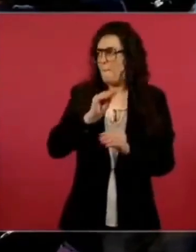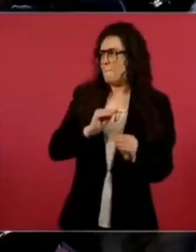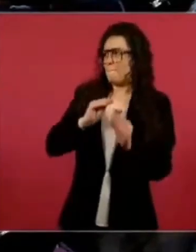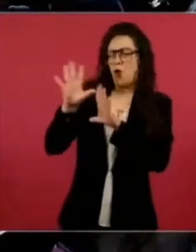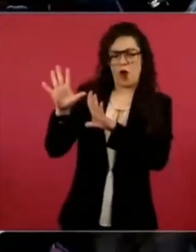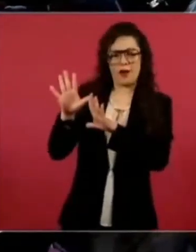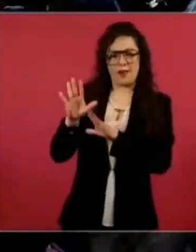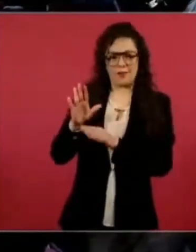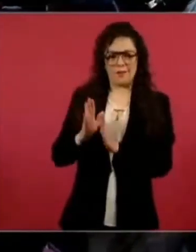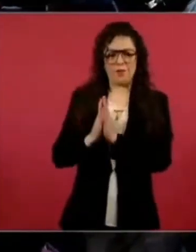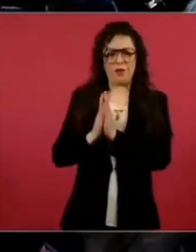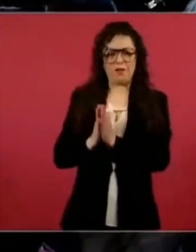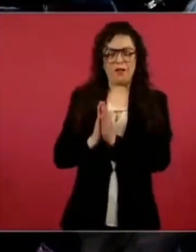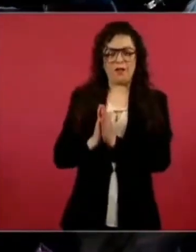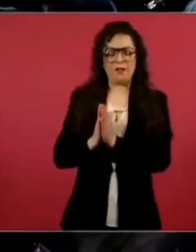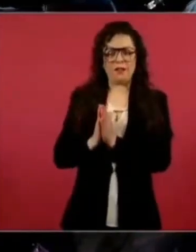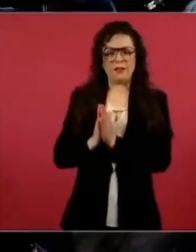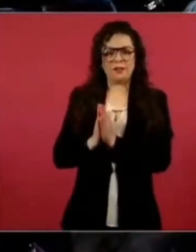los